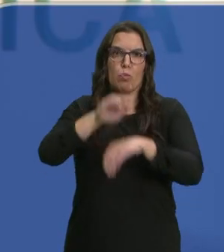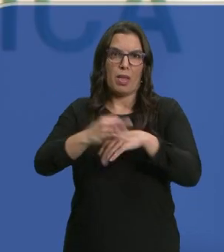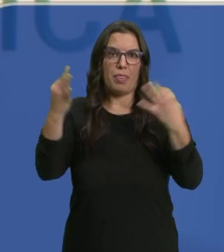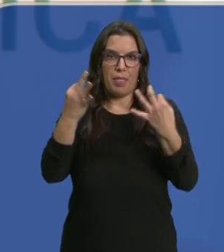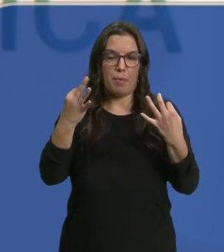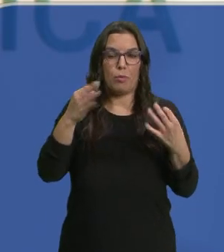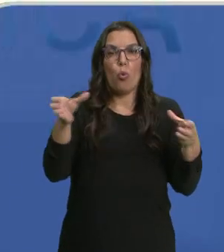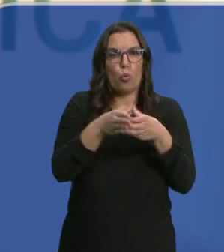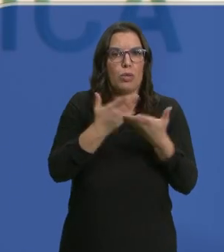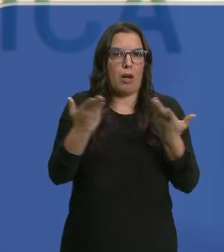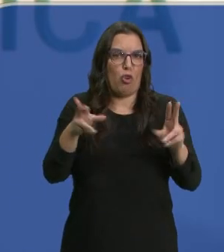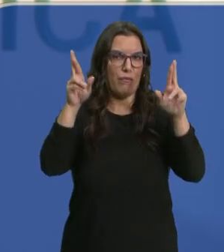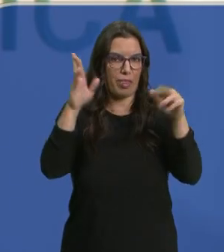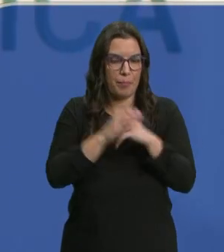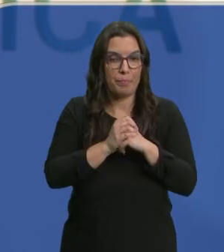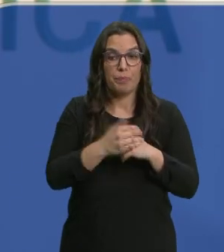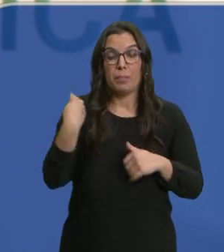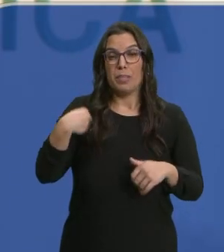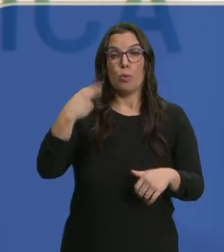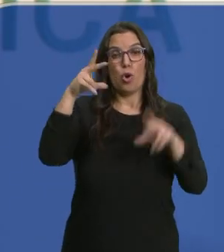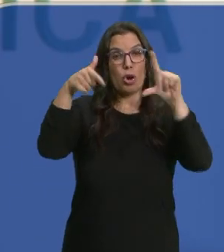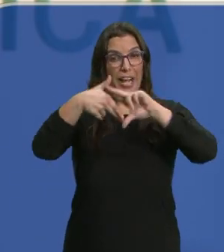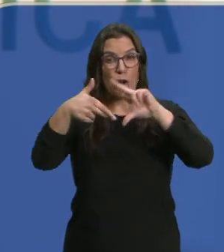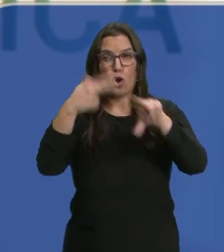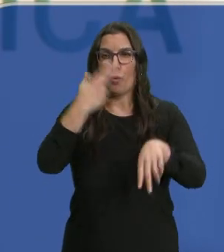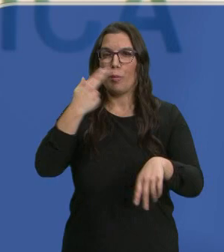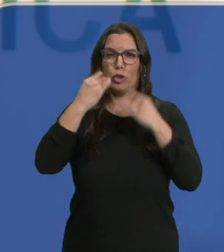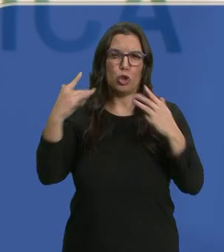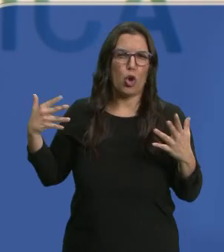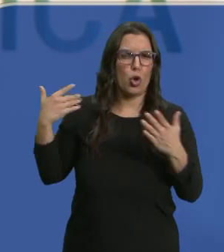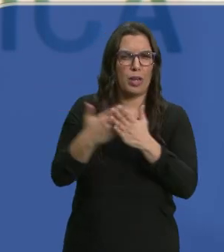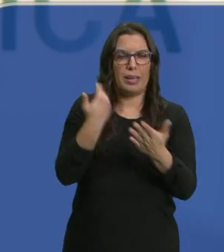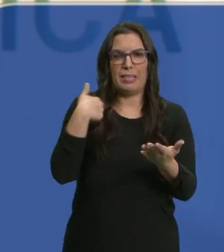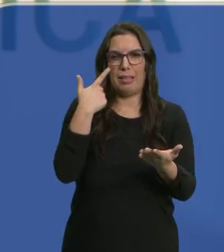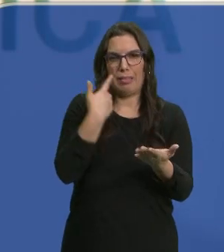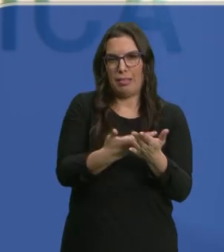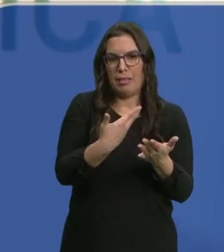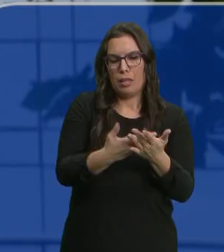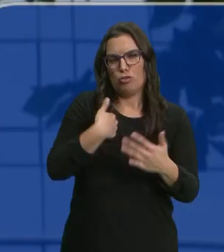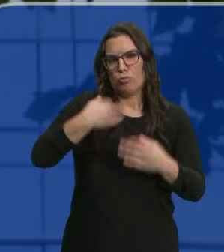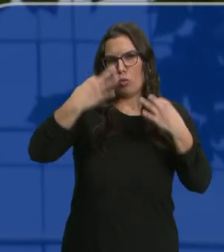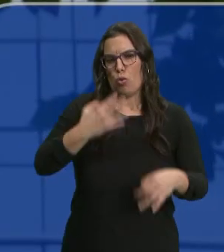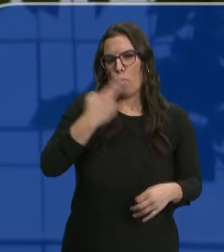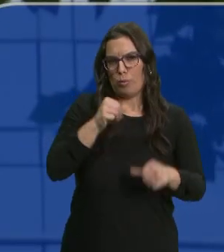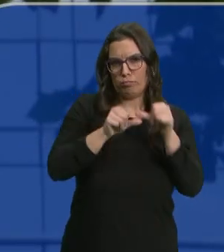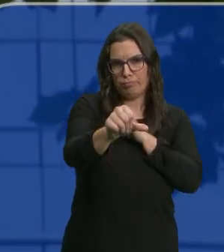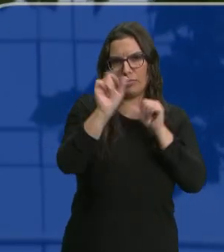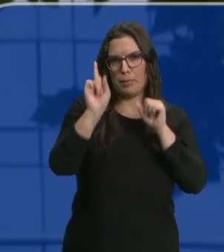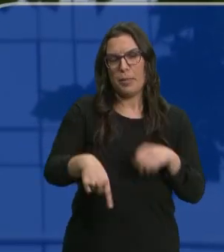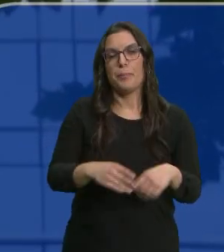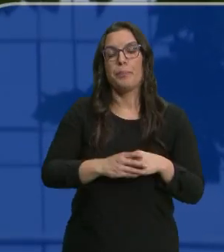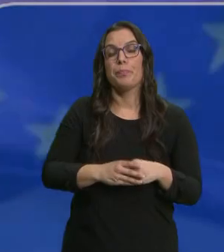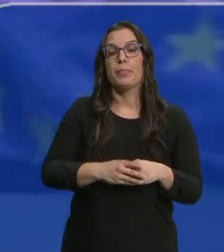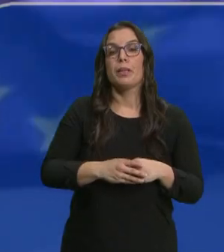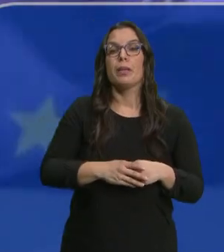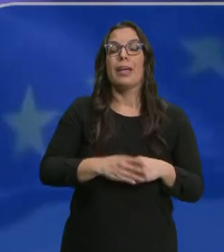Yo me quedo con esta doble idea, el compromiso histórico que siempre ha tenido Renault con Castilla y León, y estoy seguro que va a seguir teniendo. Junto a Horse, el grupo